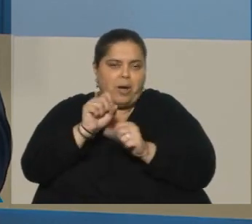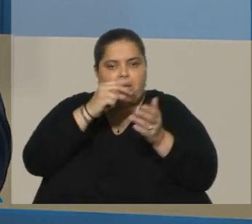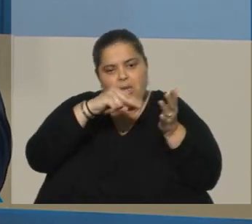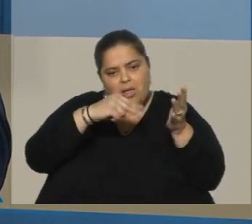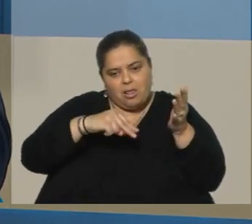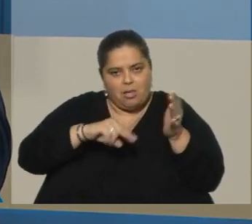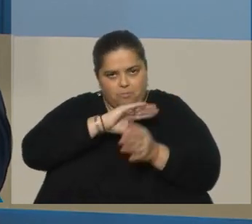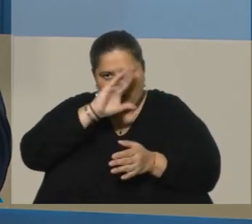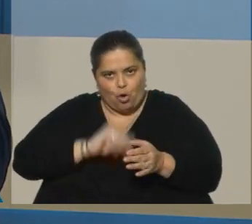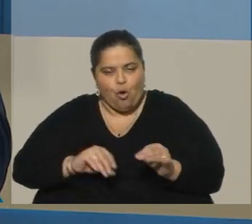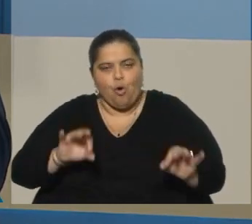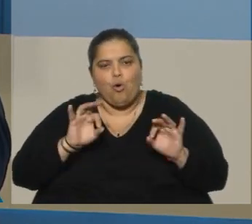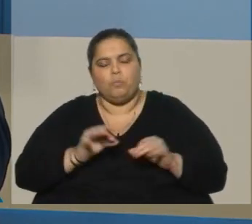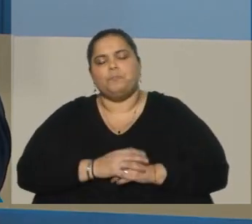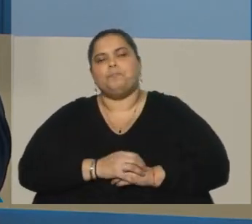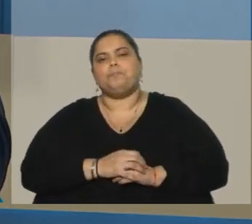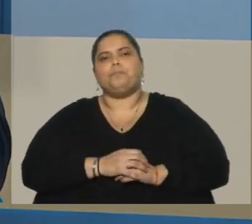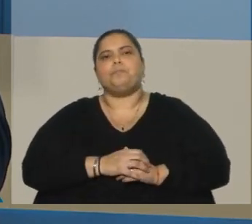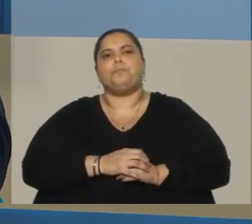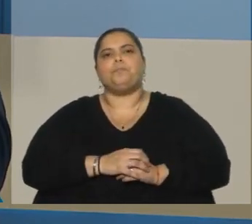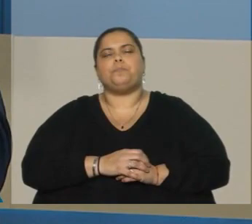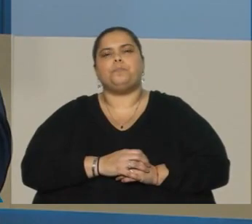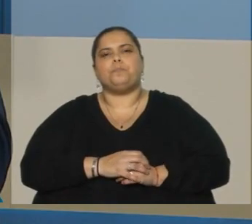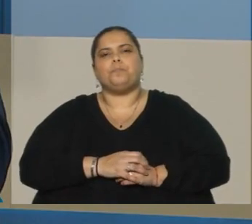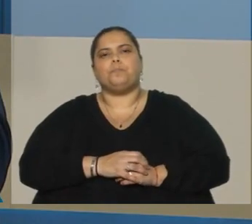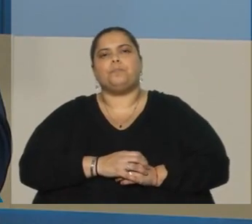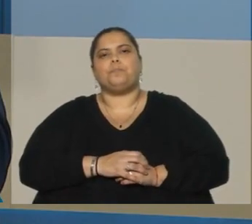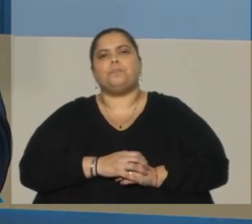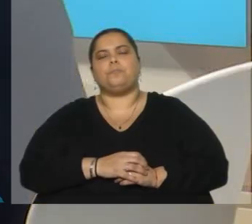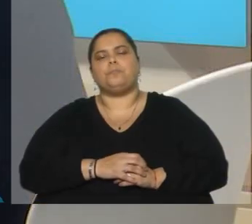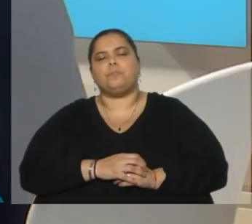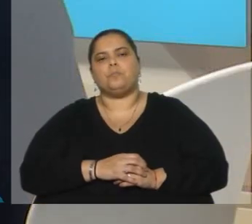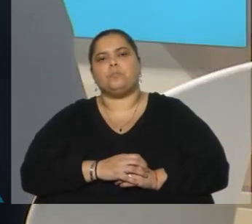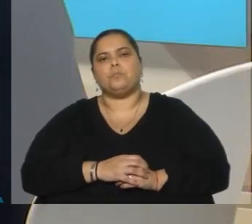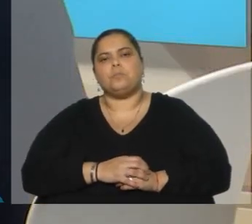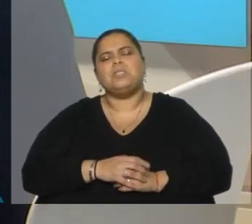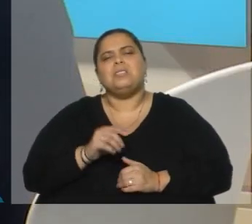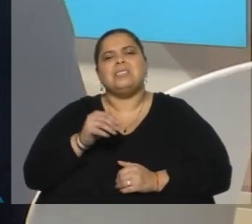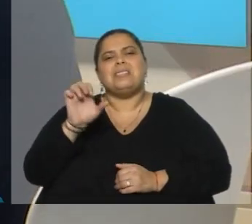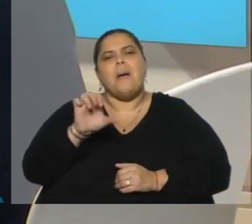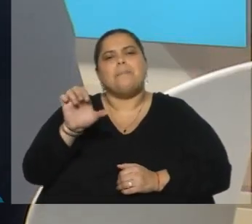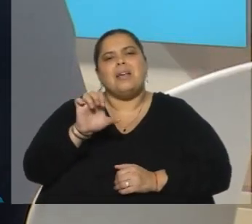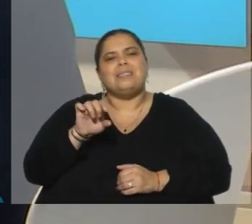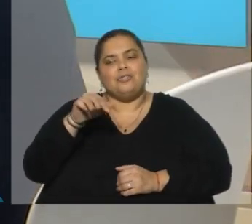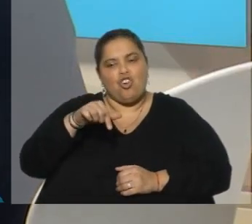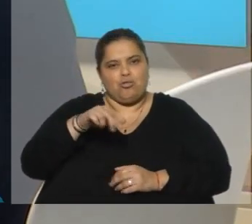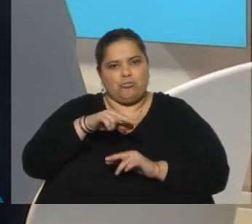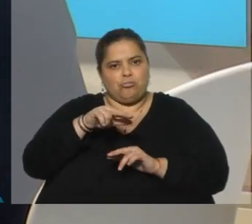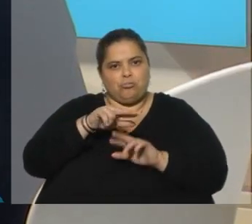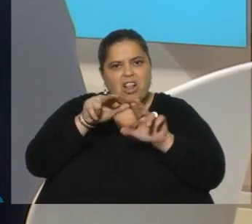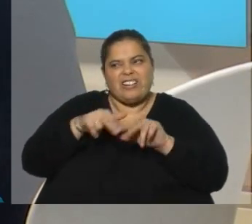lo comercial y alguna cuestión de estado de resultados. ¿Eso aquí son empresas regionales, las interesadas? Sí.